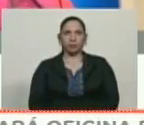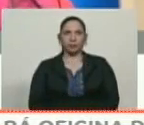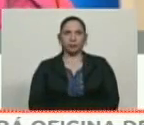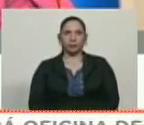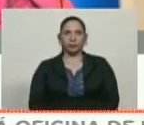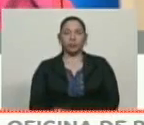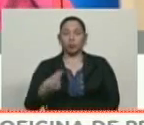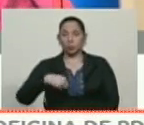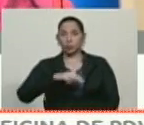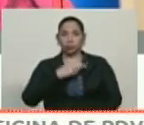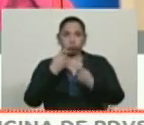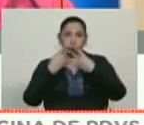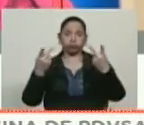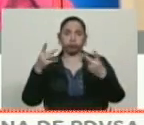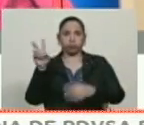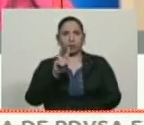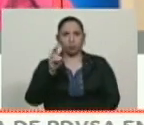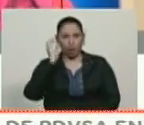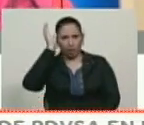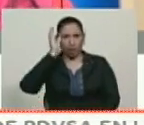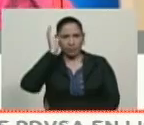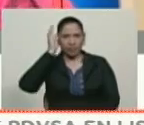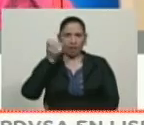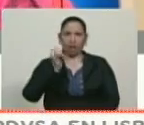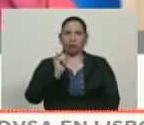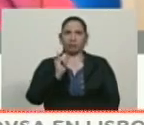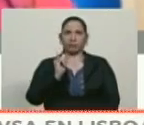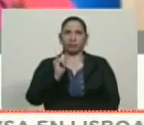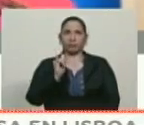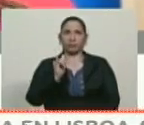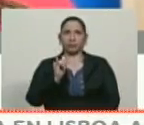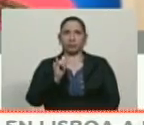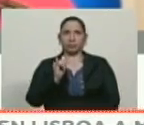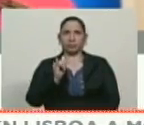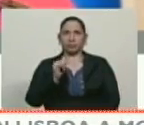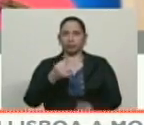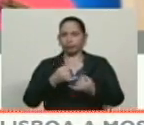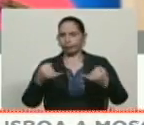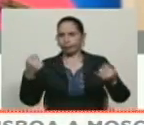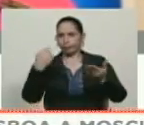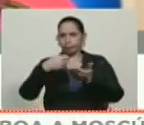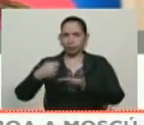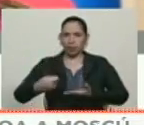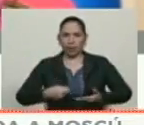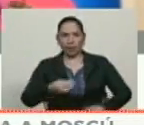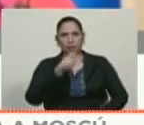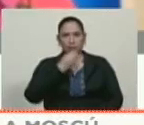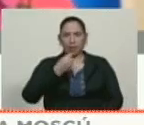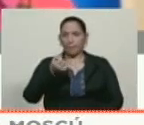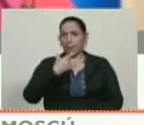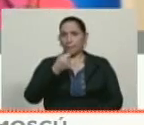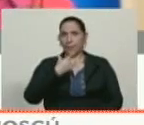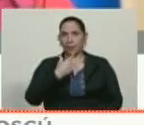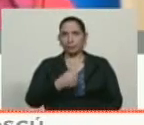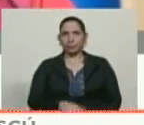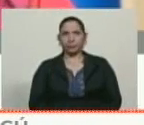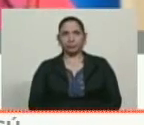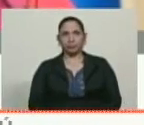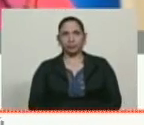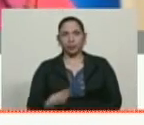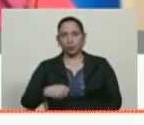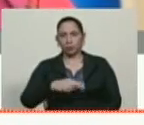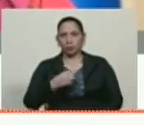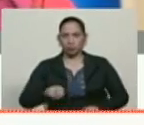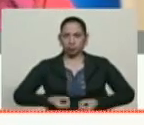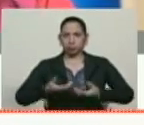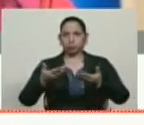Nosotros hemos dicho que Venezuela está en capacidad de tener líneas de financiamiento para pagar sus alimentos y sus medicamentos. Hemos entregado